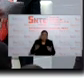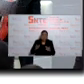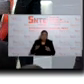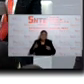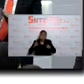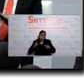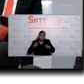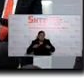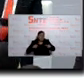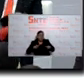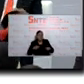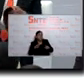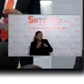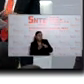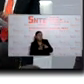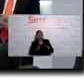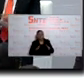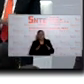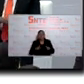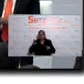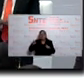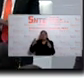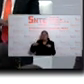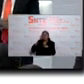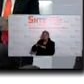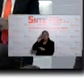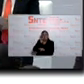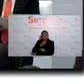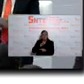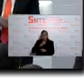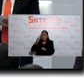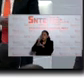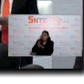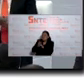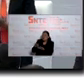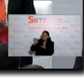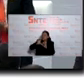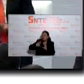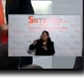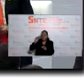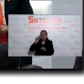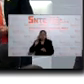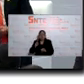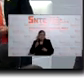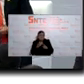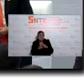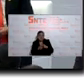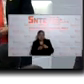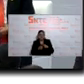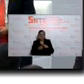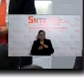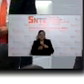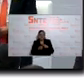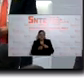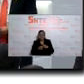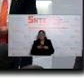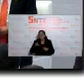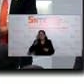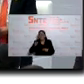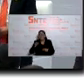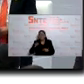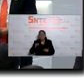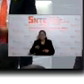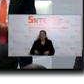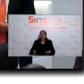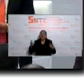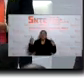matemáticas, es esta profesora tal que enseña matemáticas, ellos son la asignatura. Los profesoras y los